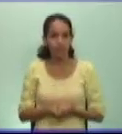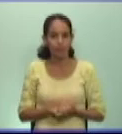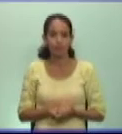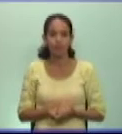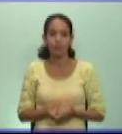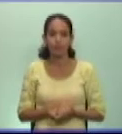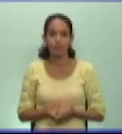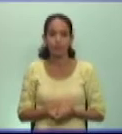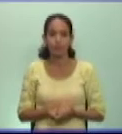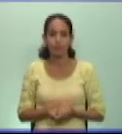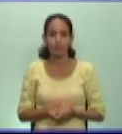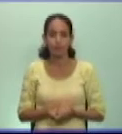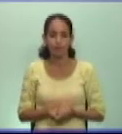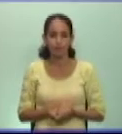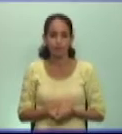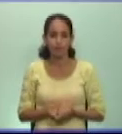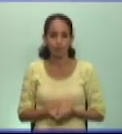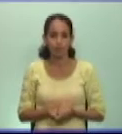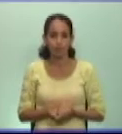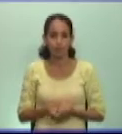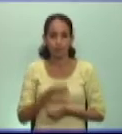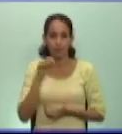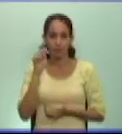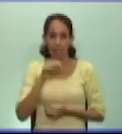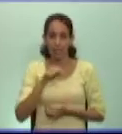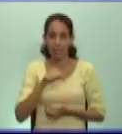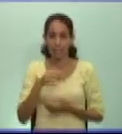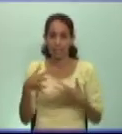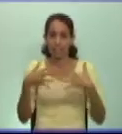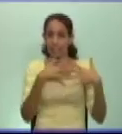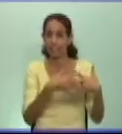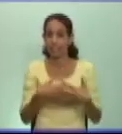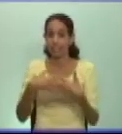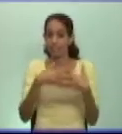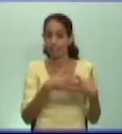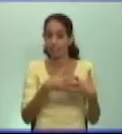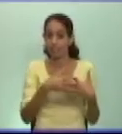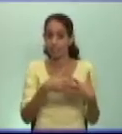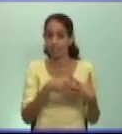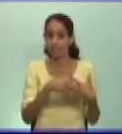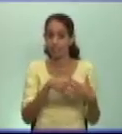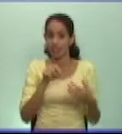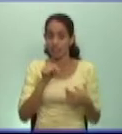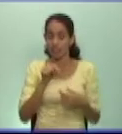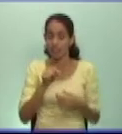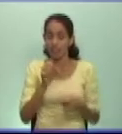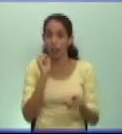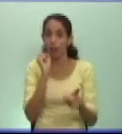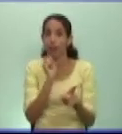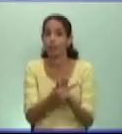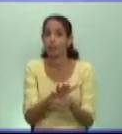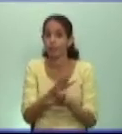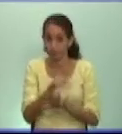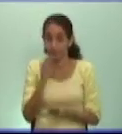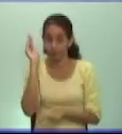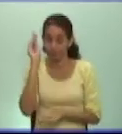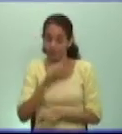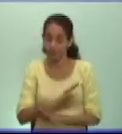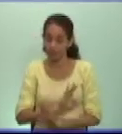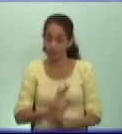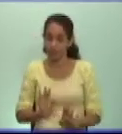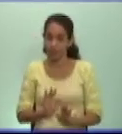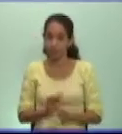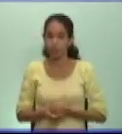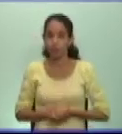Lógicamente esto lleva a que Estados Unidos, que aprovecha muy bien con su primera neutralidad a la guerra y después su intromisión en ella,